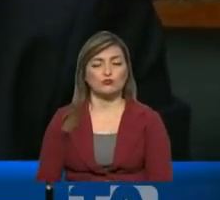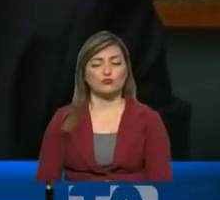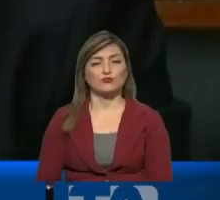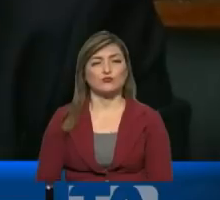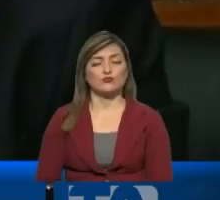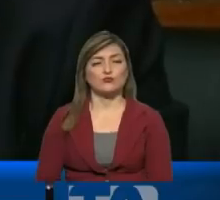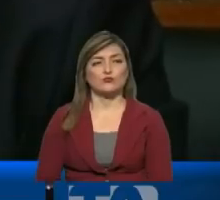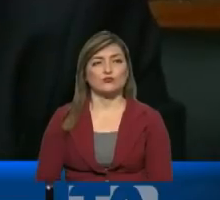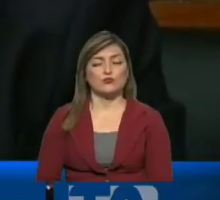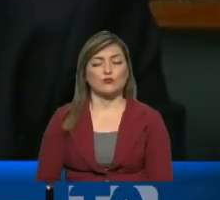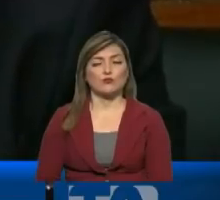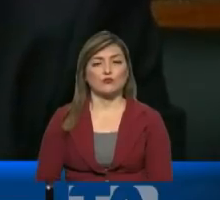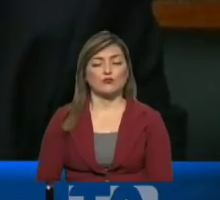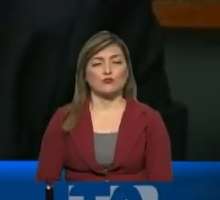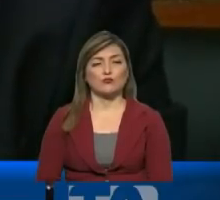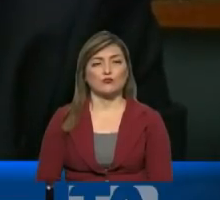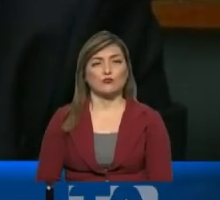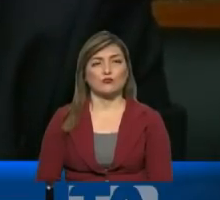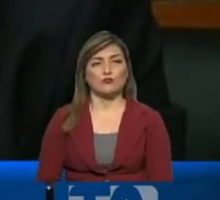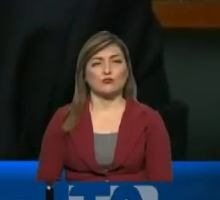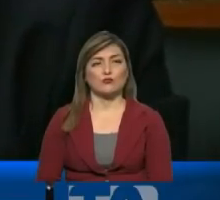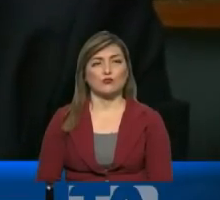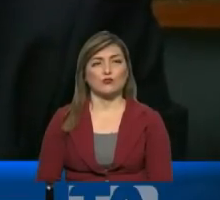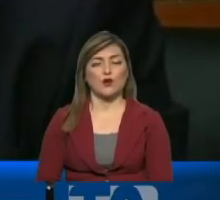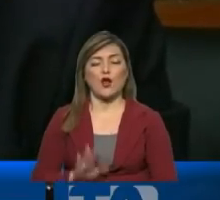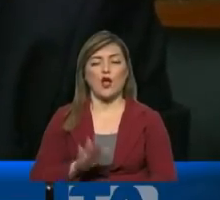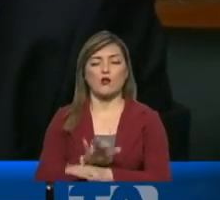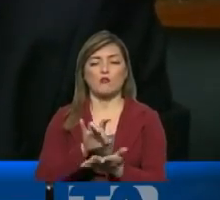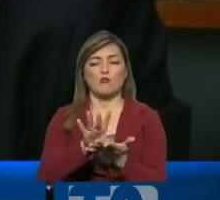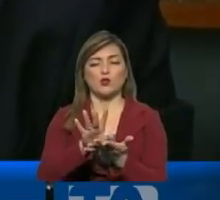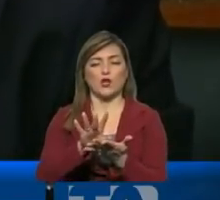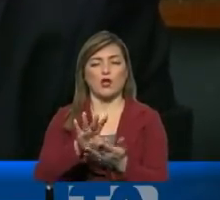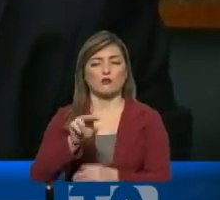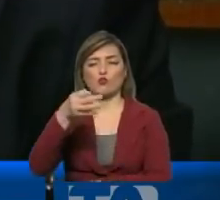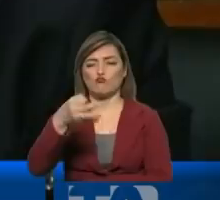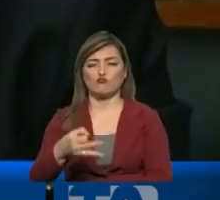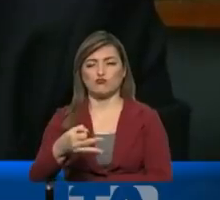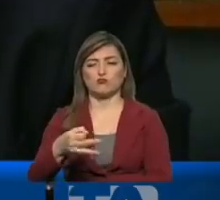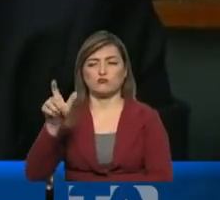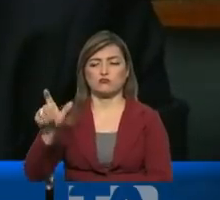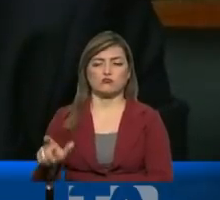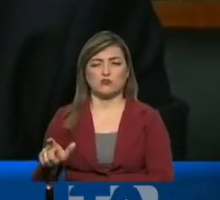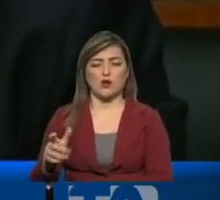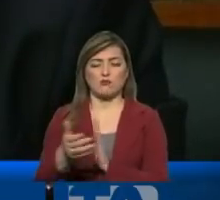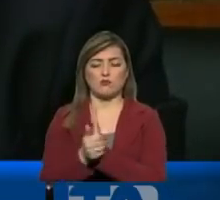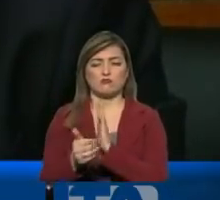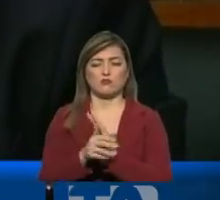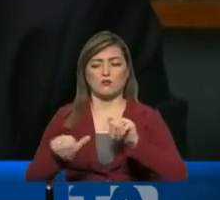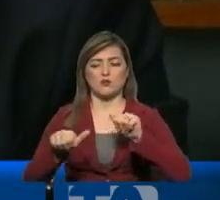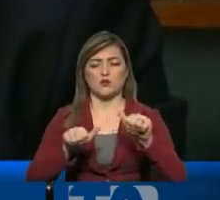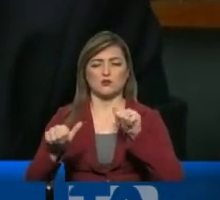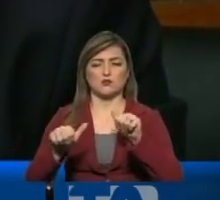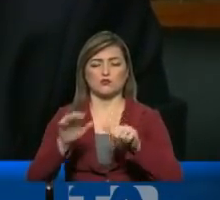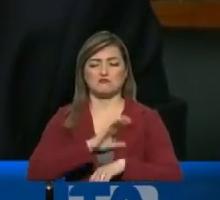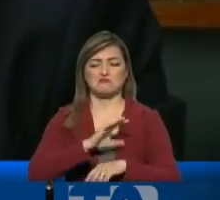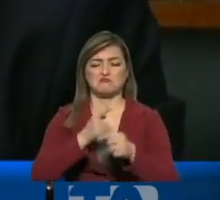Yunda Machado por haber incurrido en las causales de remoción y al haber evidenciado ser una persona que no está capacitada para asumir